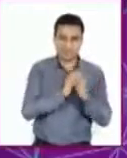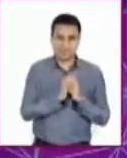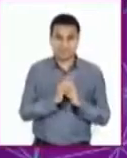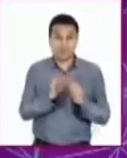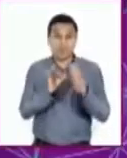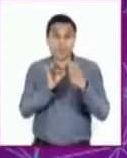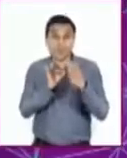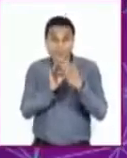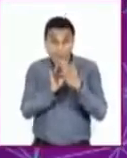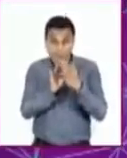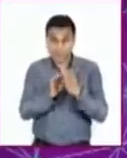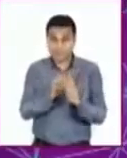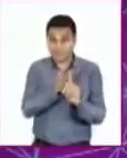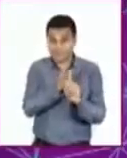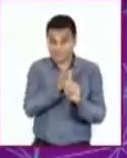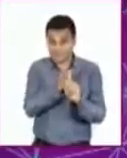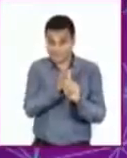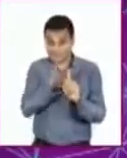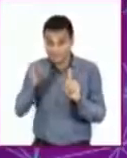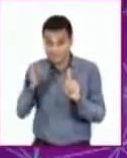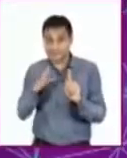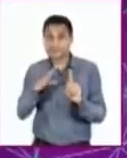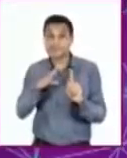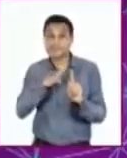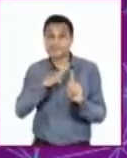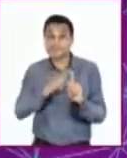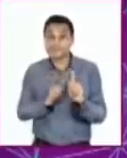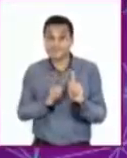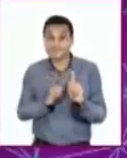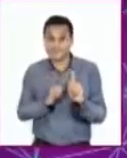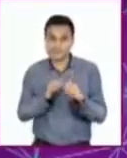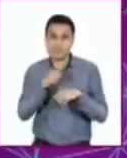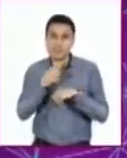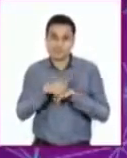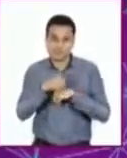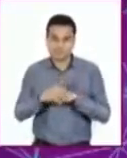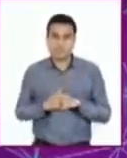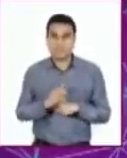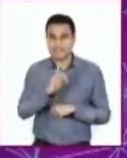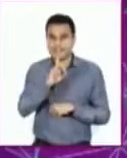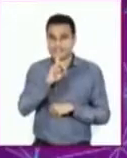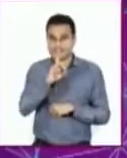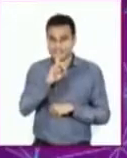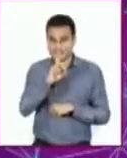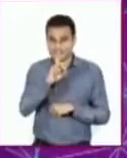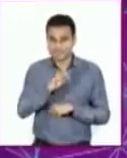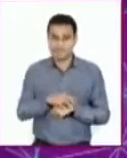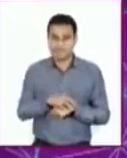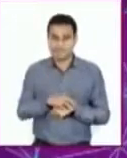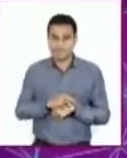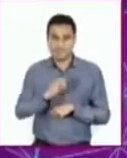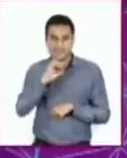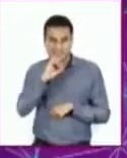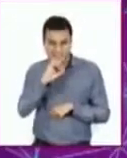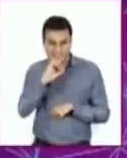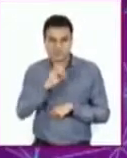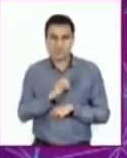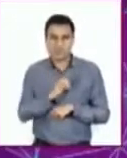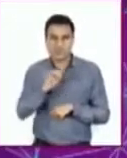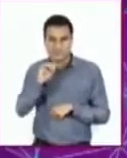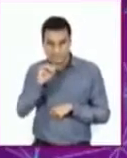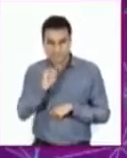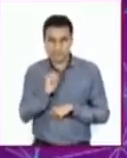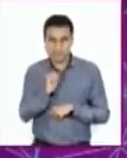punto decimal a la derecha encontramos las cifras decimales. La primera de ellas corresponde a los